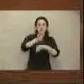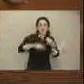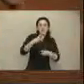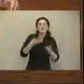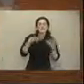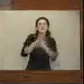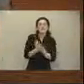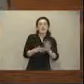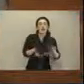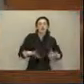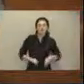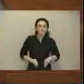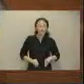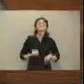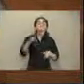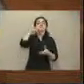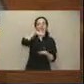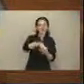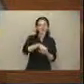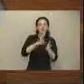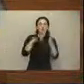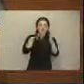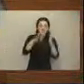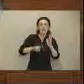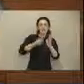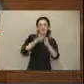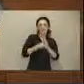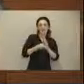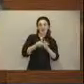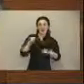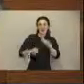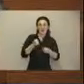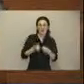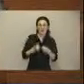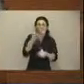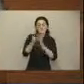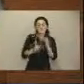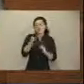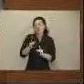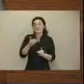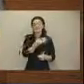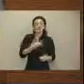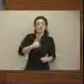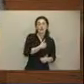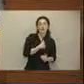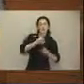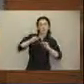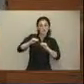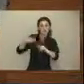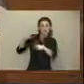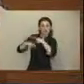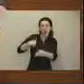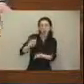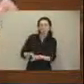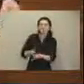implicaba asumir el nuevo Centro Asistencial Integral de la Corredoria y dejar de realizar, evidentemente, las funciones que venía